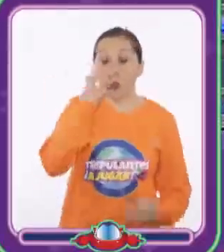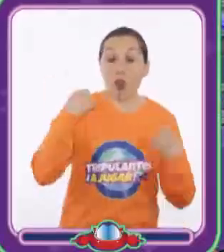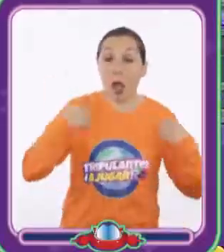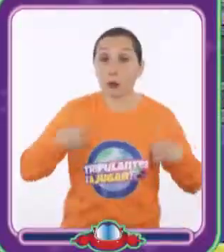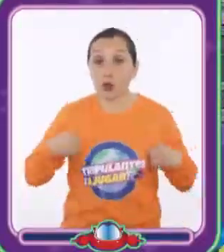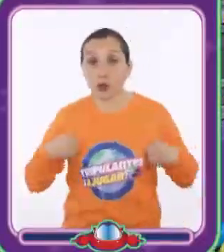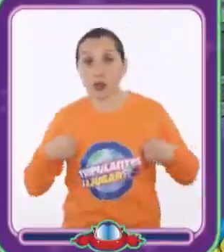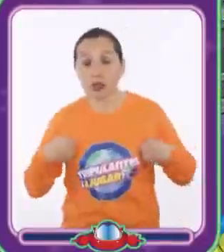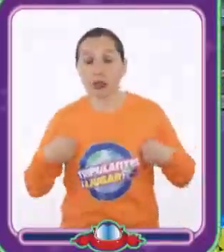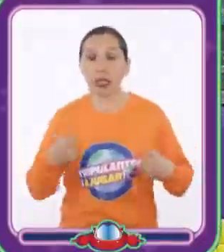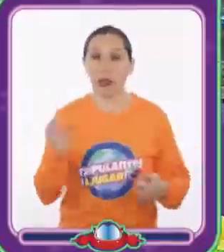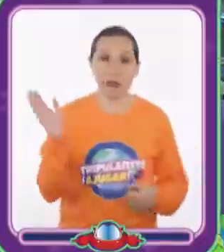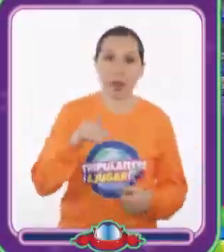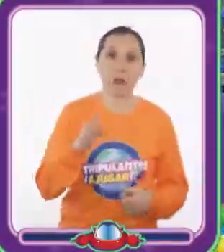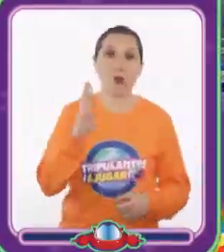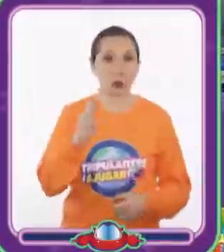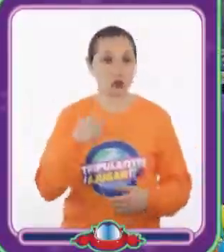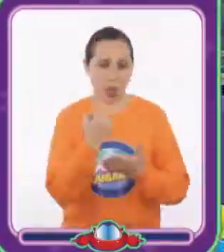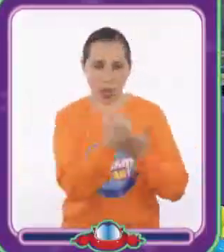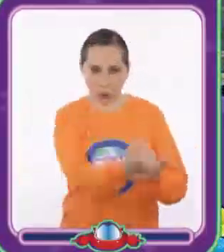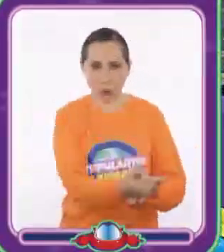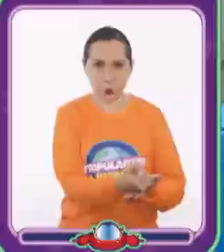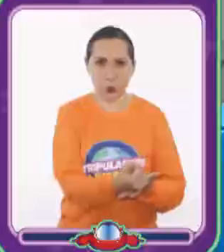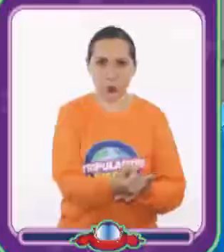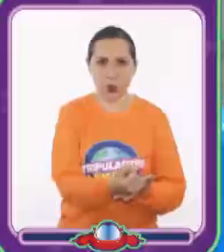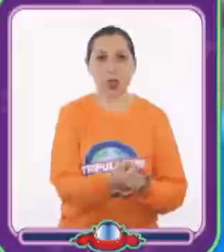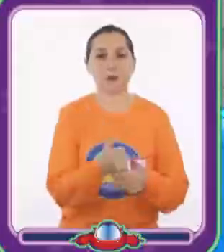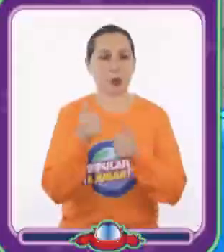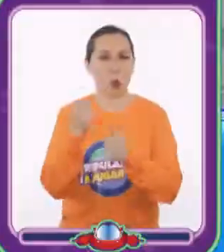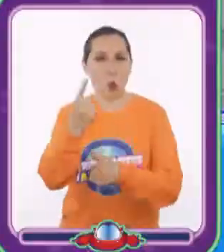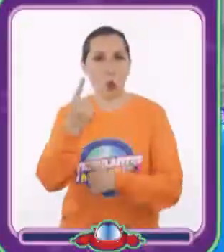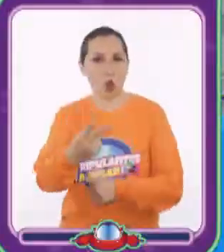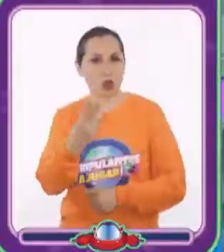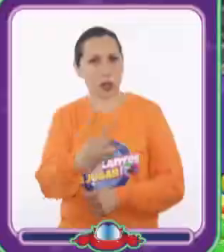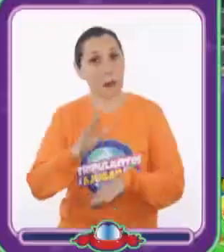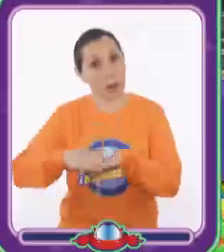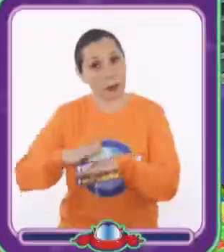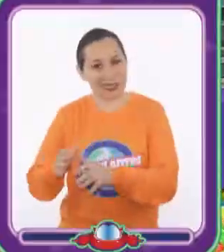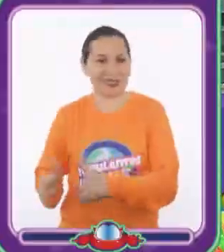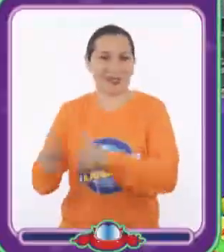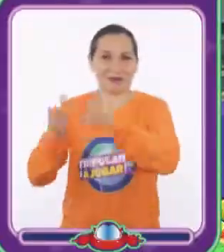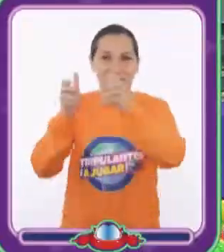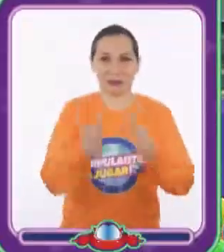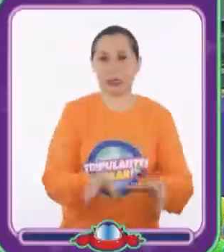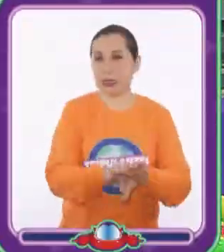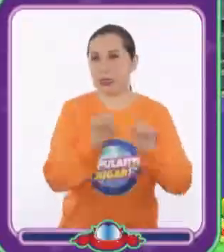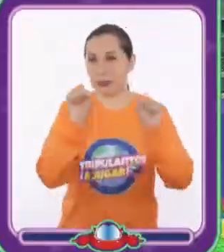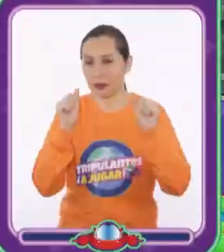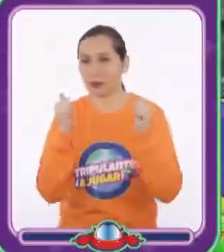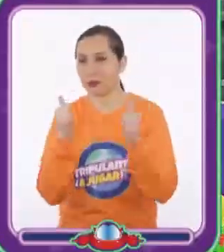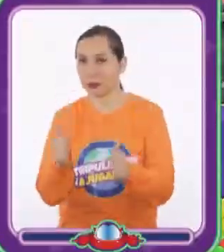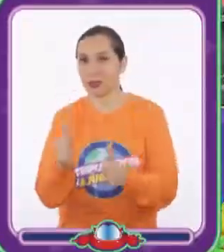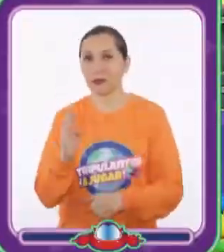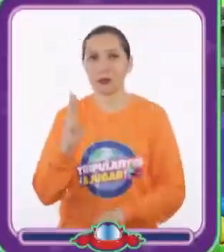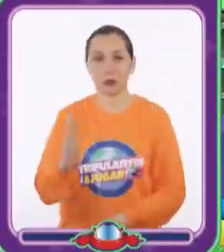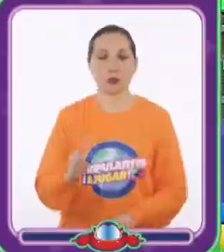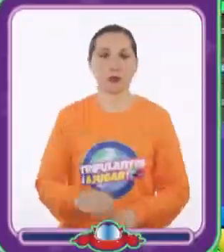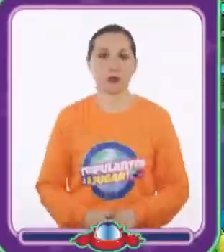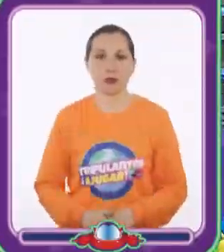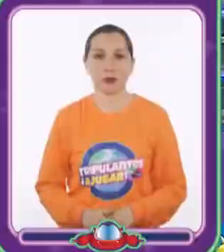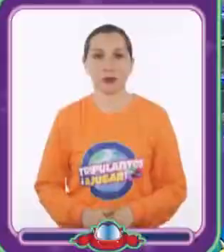¡Vamos a buscar la mochila! ¿Sí me decía Bruno? ¡Ven, Bruno! ¡Yo te ayudo! ¿Te ayudo? ¡Eso es! ¡Uno, tres! ¡Permiso, Bruno! ¡Ahí estamos! ¡Eso es,